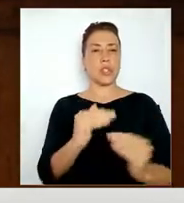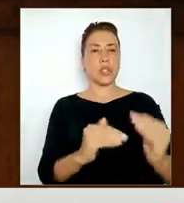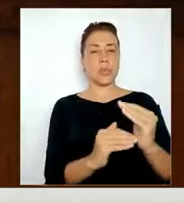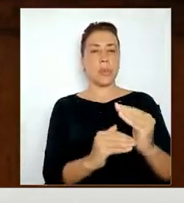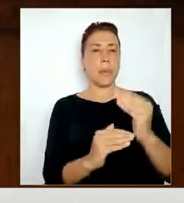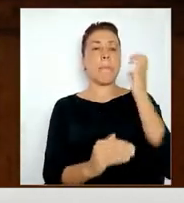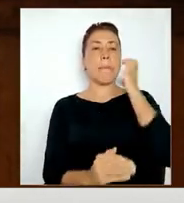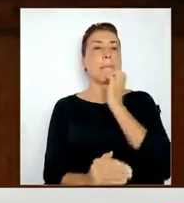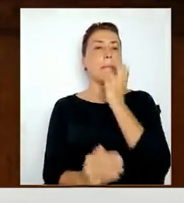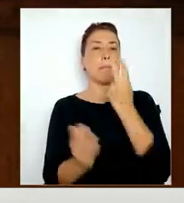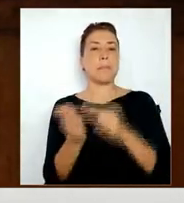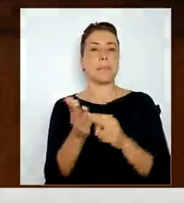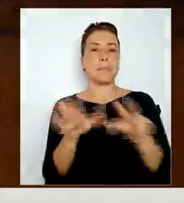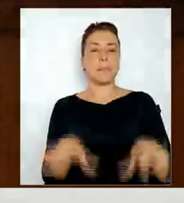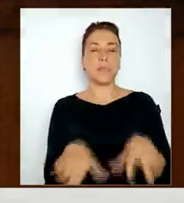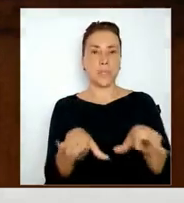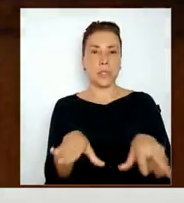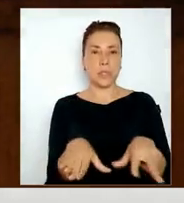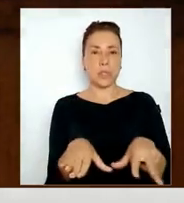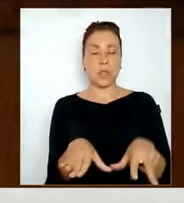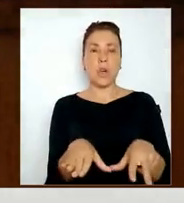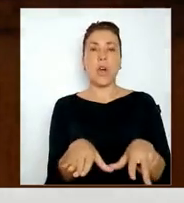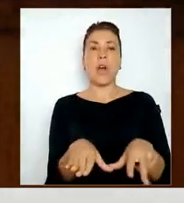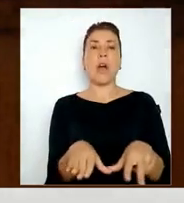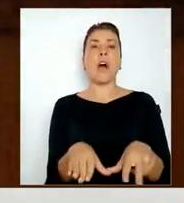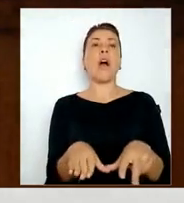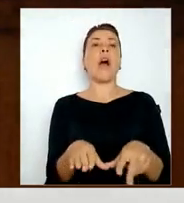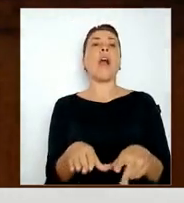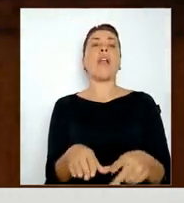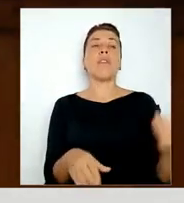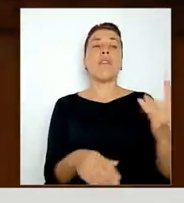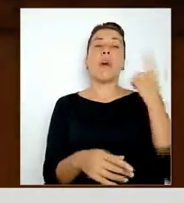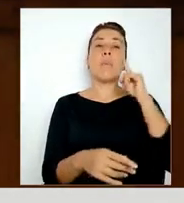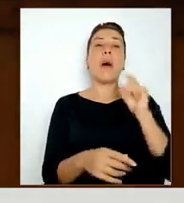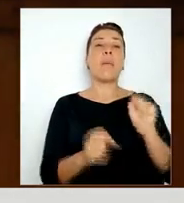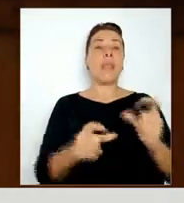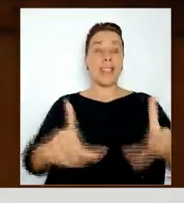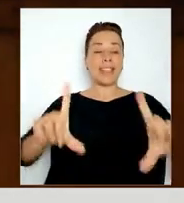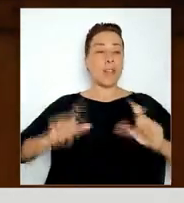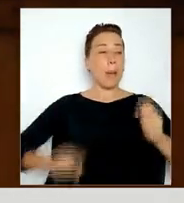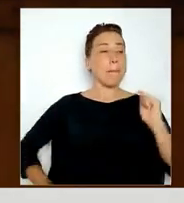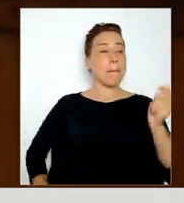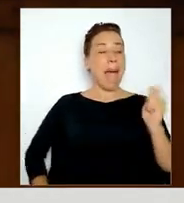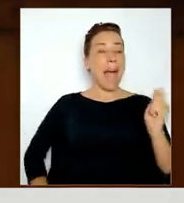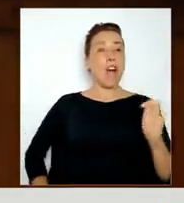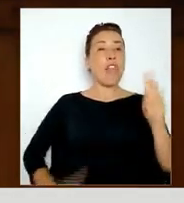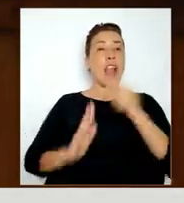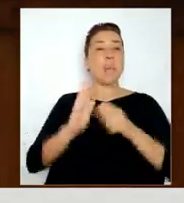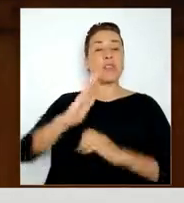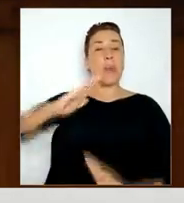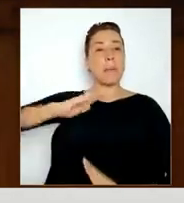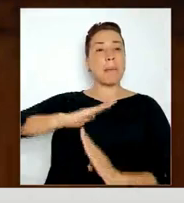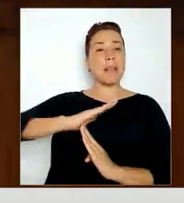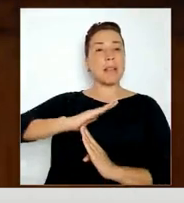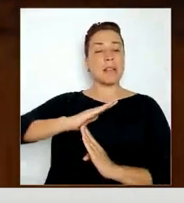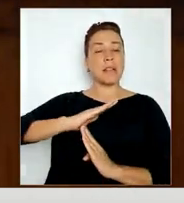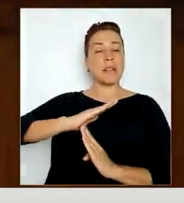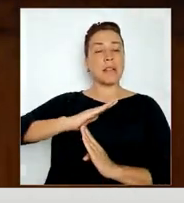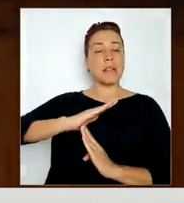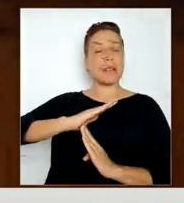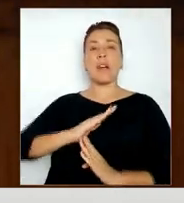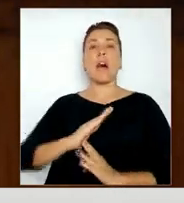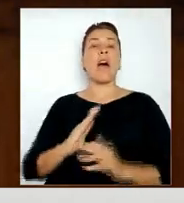la facultad para condicionar el proceso de titulación al pago de los aranceles pendientes no se encontraba resuelta